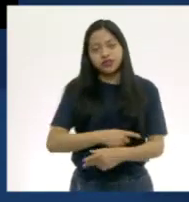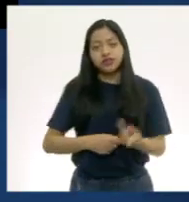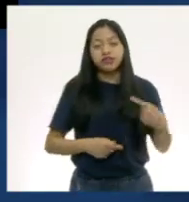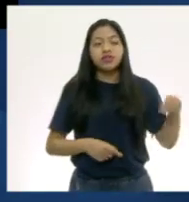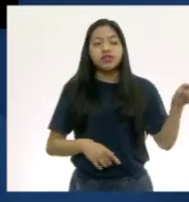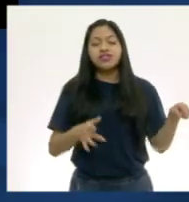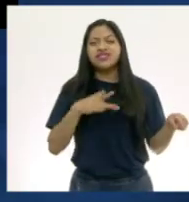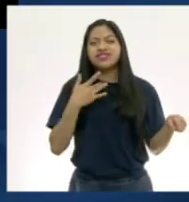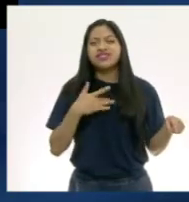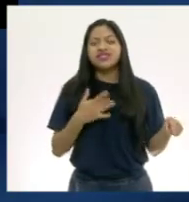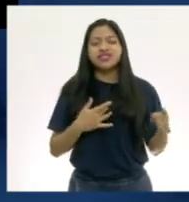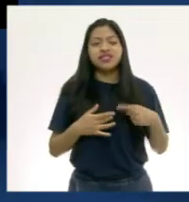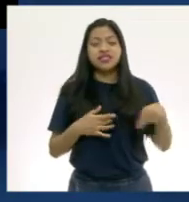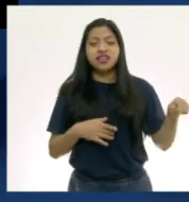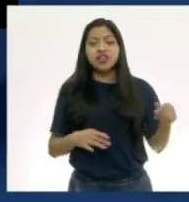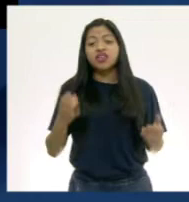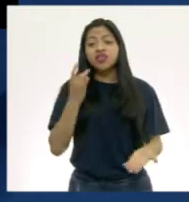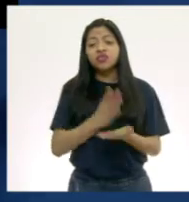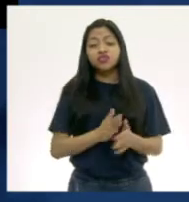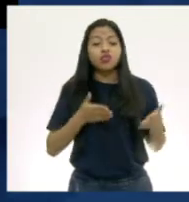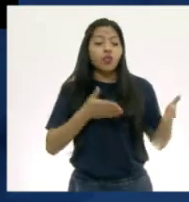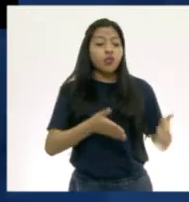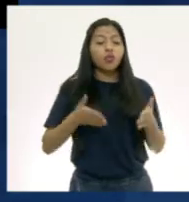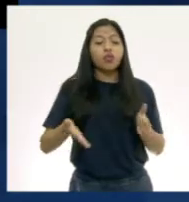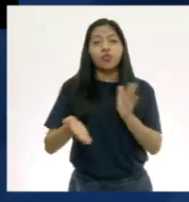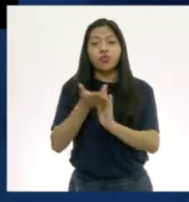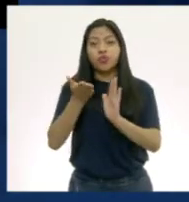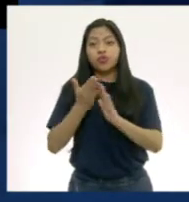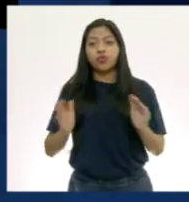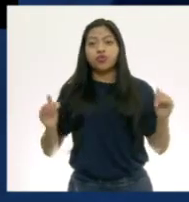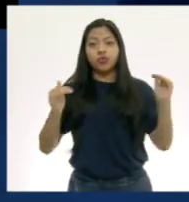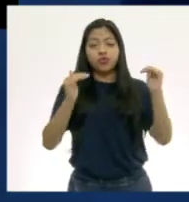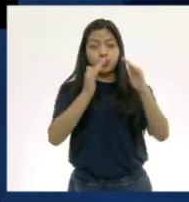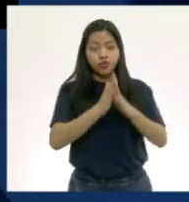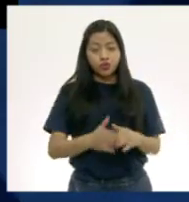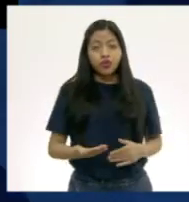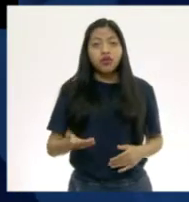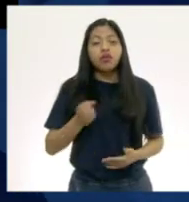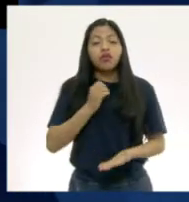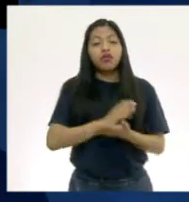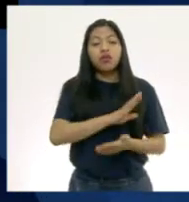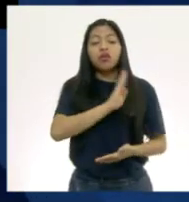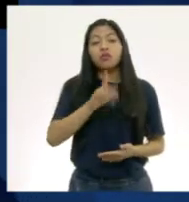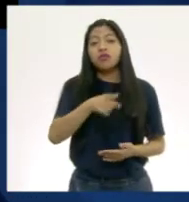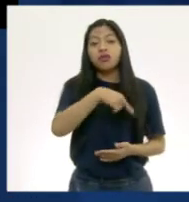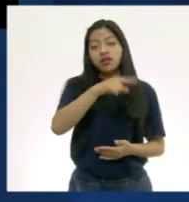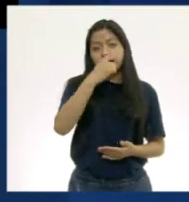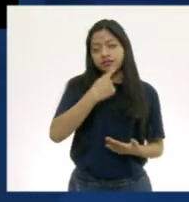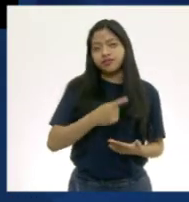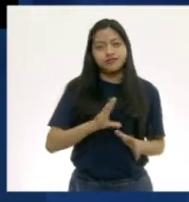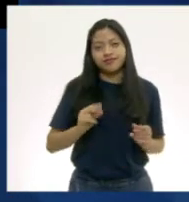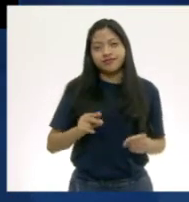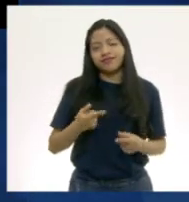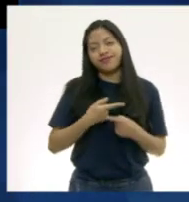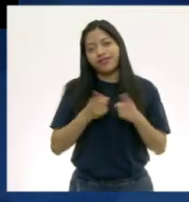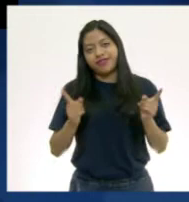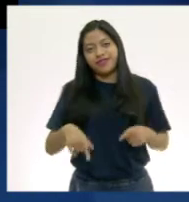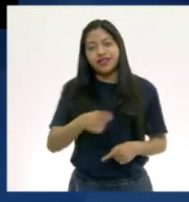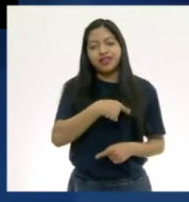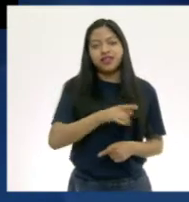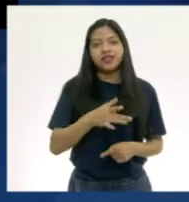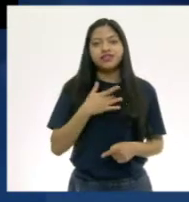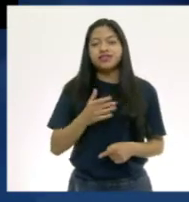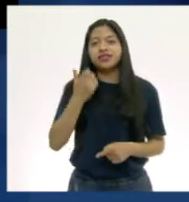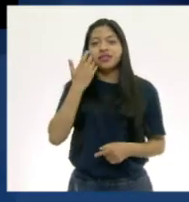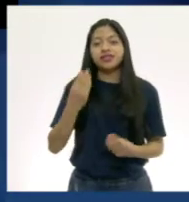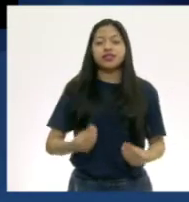la pasaban nada más construyendo tumbas y que estaban obsesionados con la muerte, pues nada más alejado de la realidad. Los antiguos egipcios estaban más bien